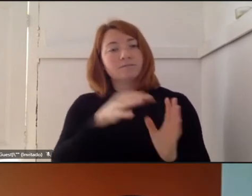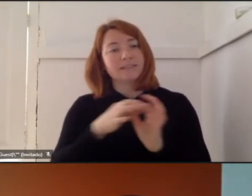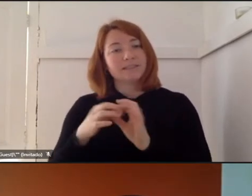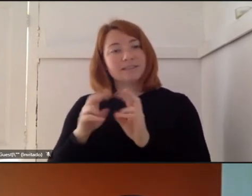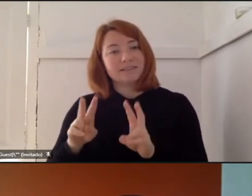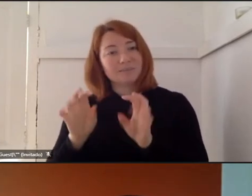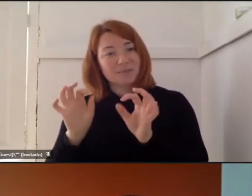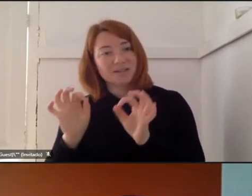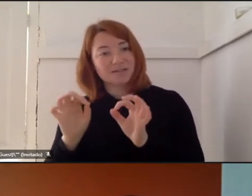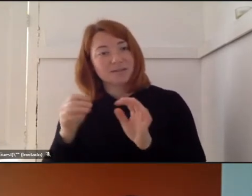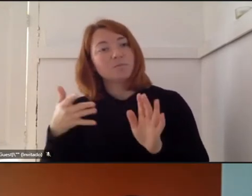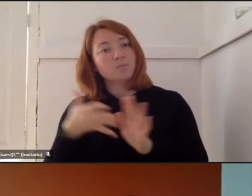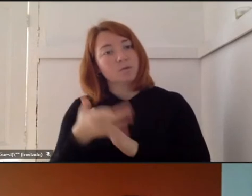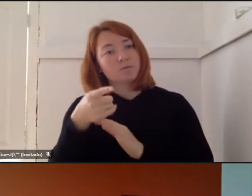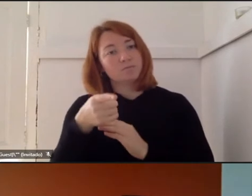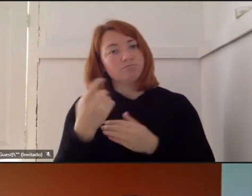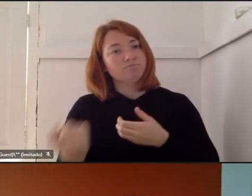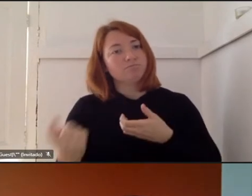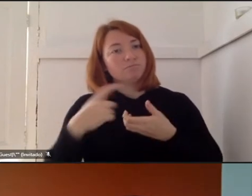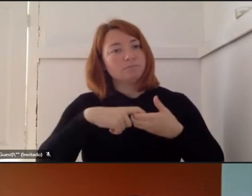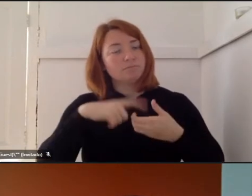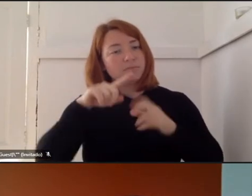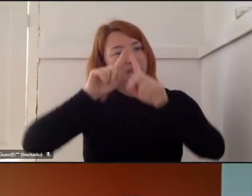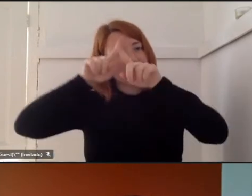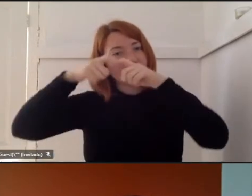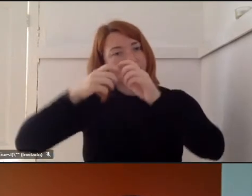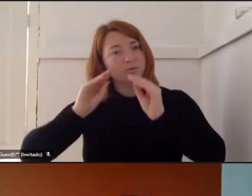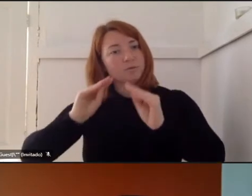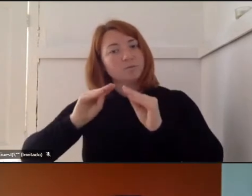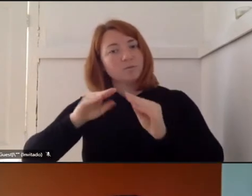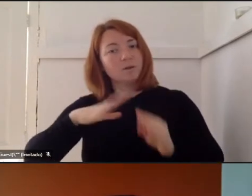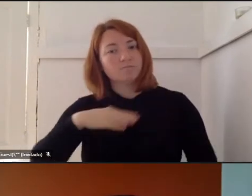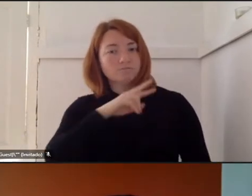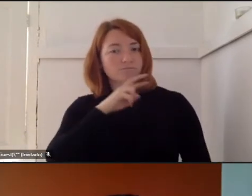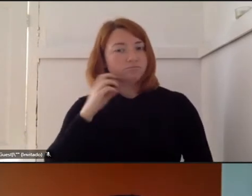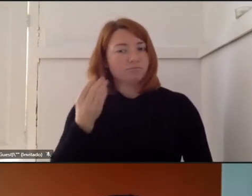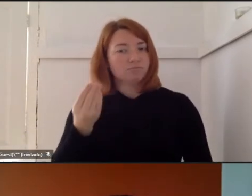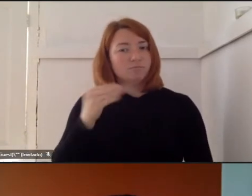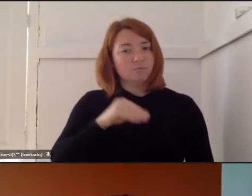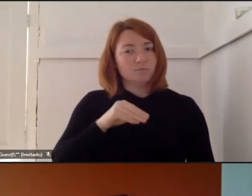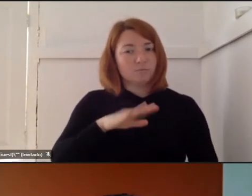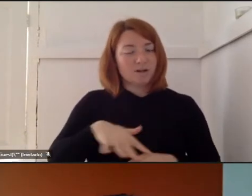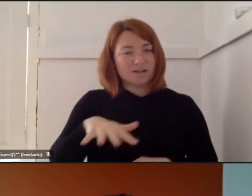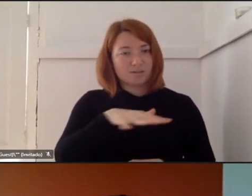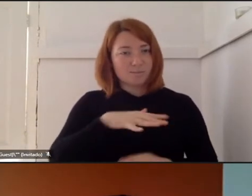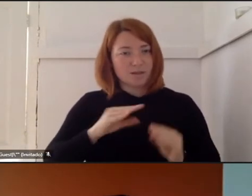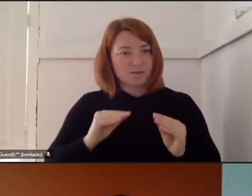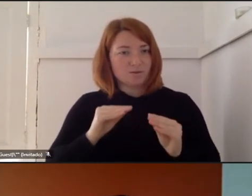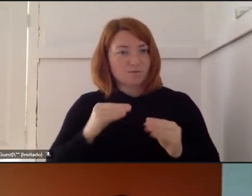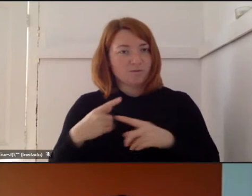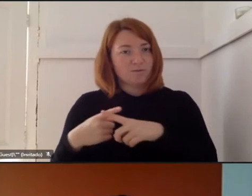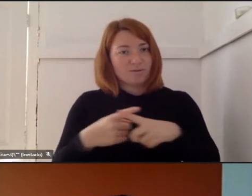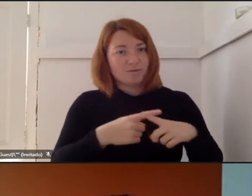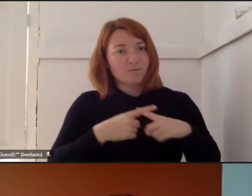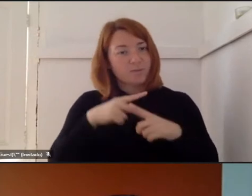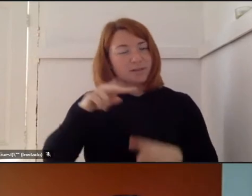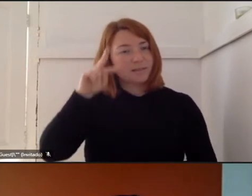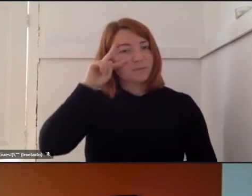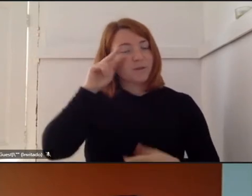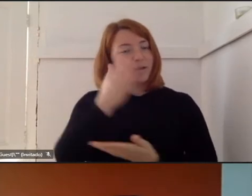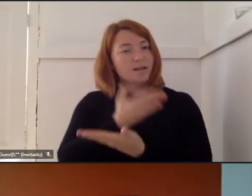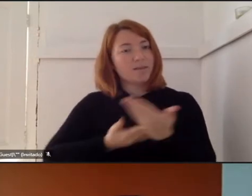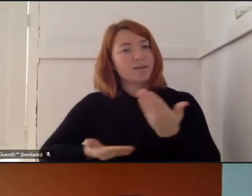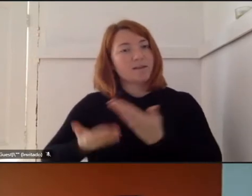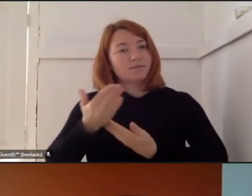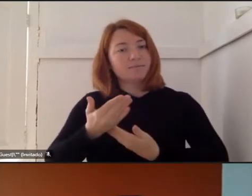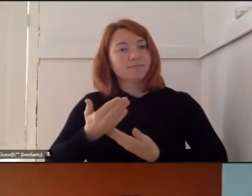porque tu aportación y tus reflexiones creo que aportan mucho valor a este espacio conjunto de compartir experiencias y de